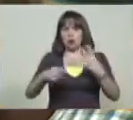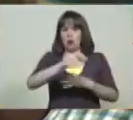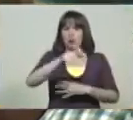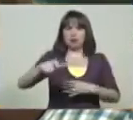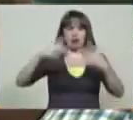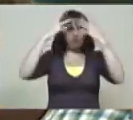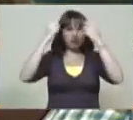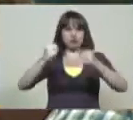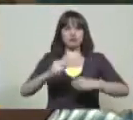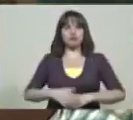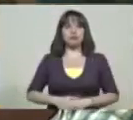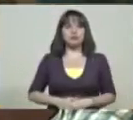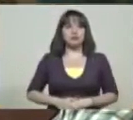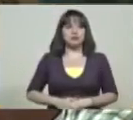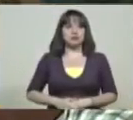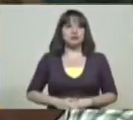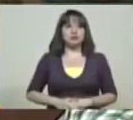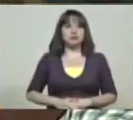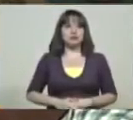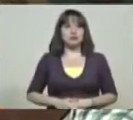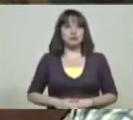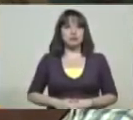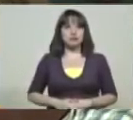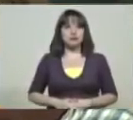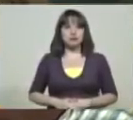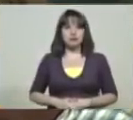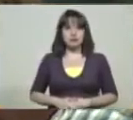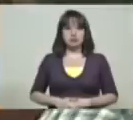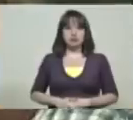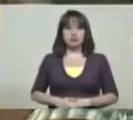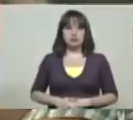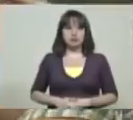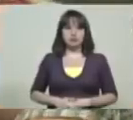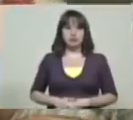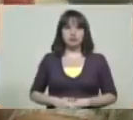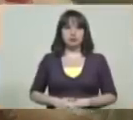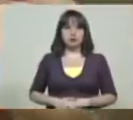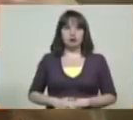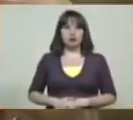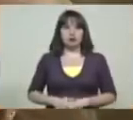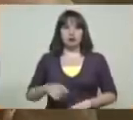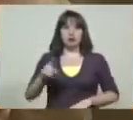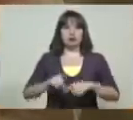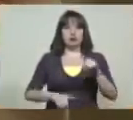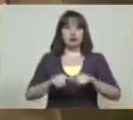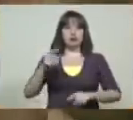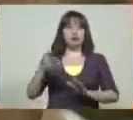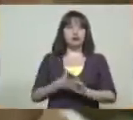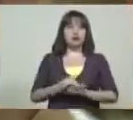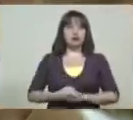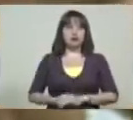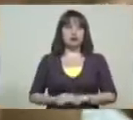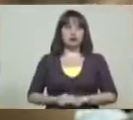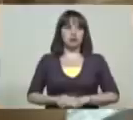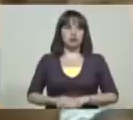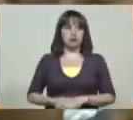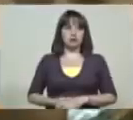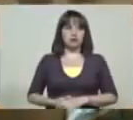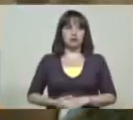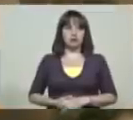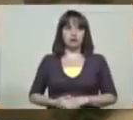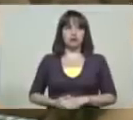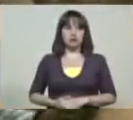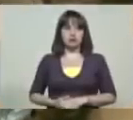está la reivindicación de las raíces históricas desde la rebelión indígena contra la conquista y